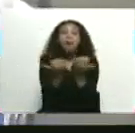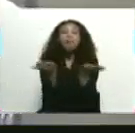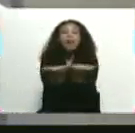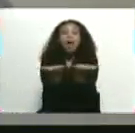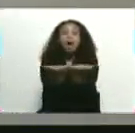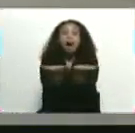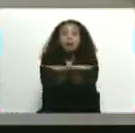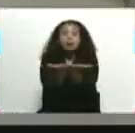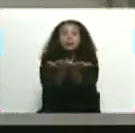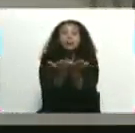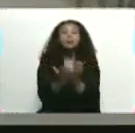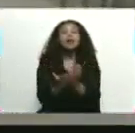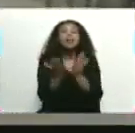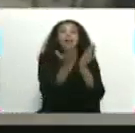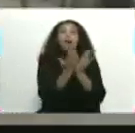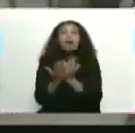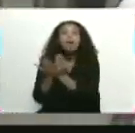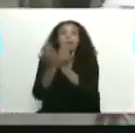las aulas de clase.